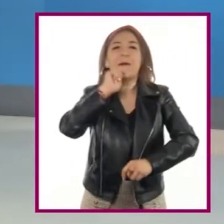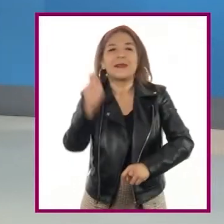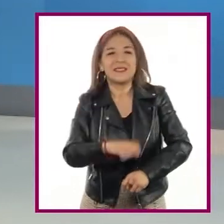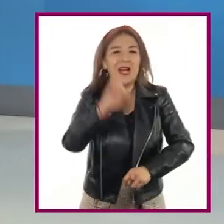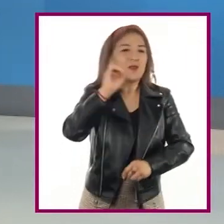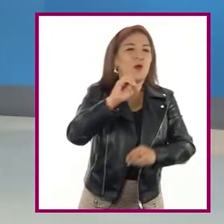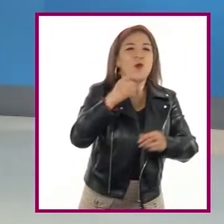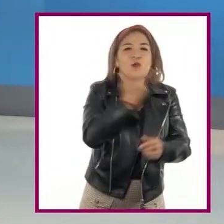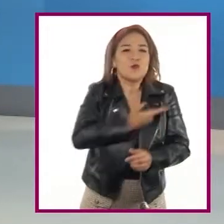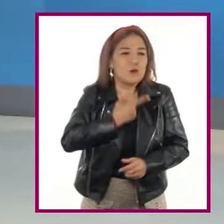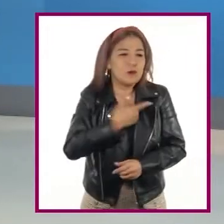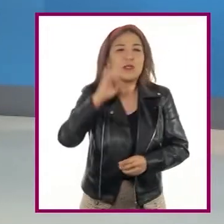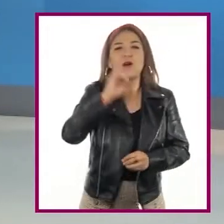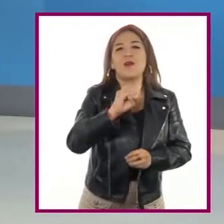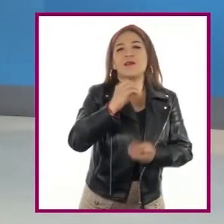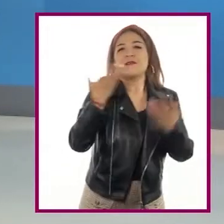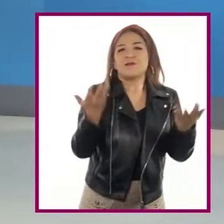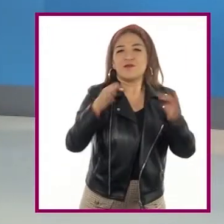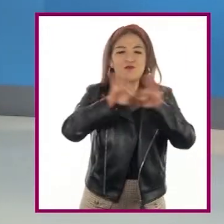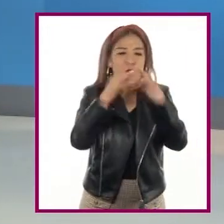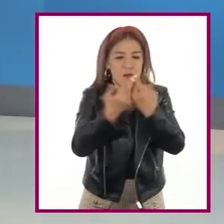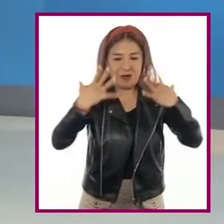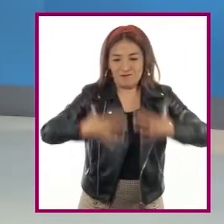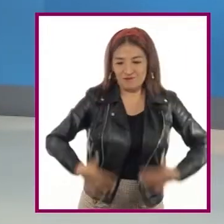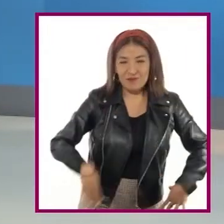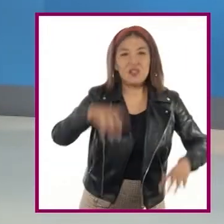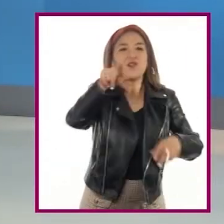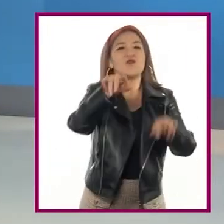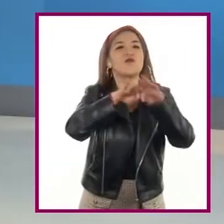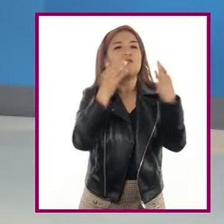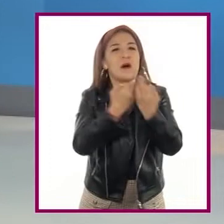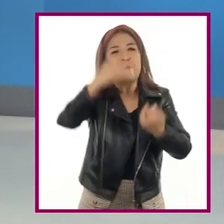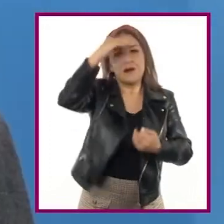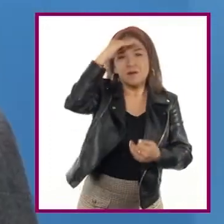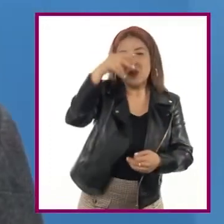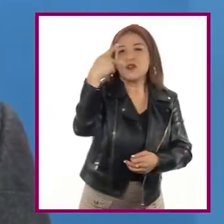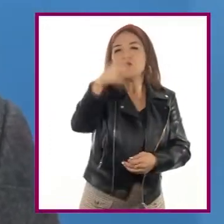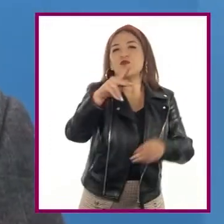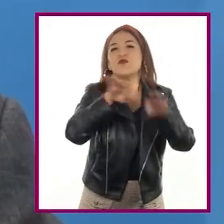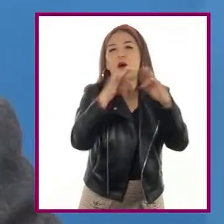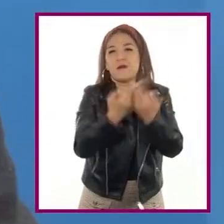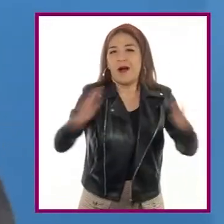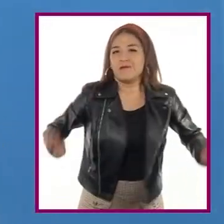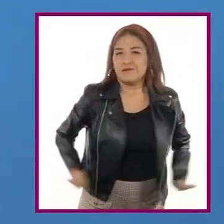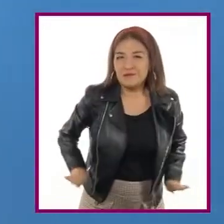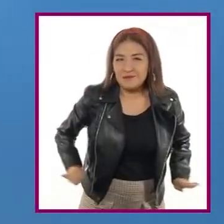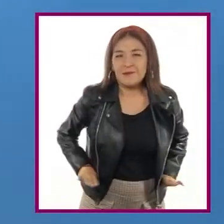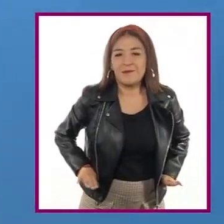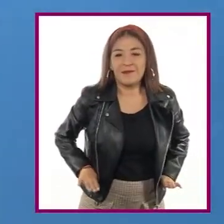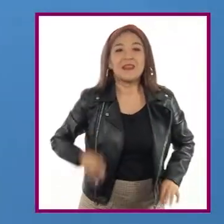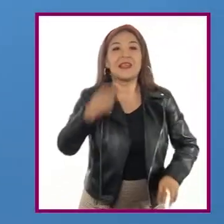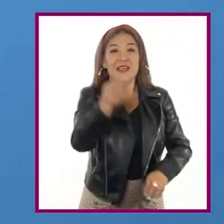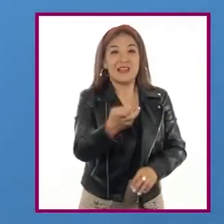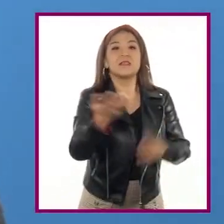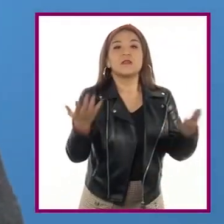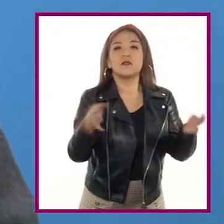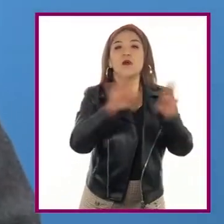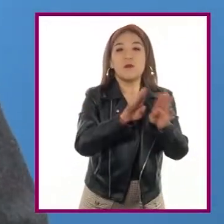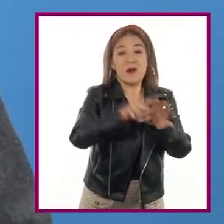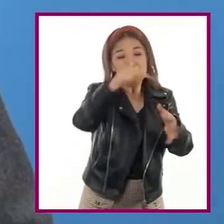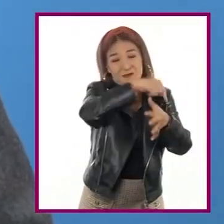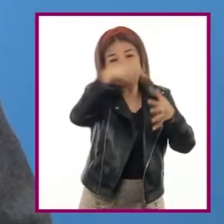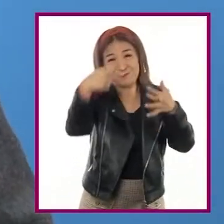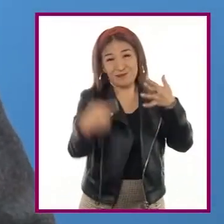y gustos, estilos de comportamiento, formas de pensar, etc. A medida que enfrentan Ese tipo